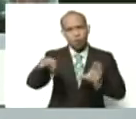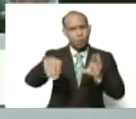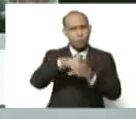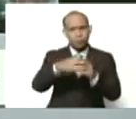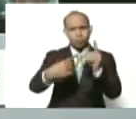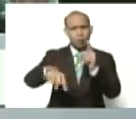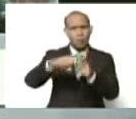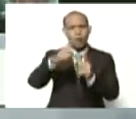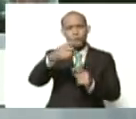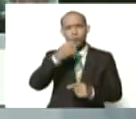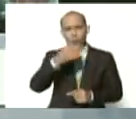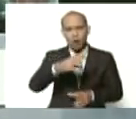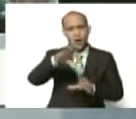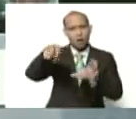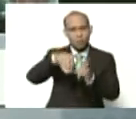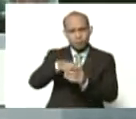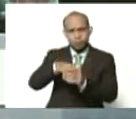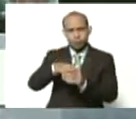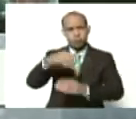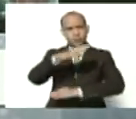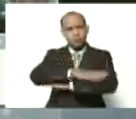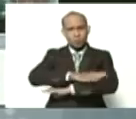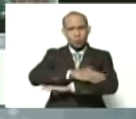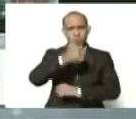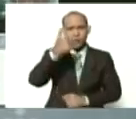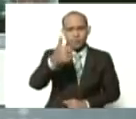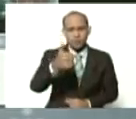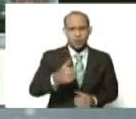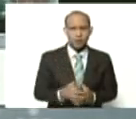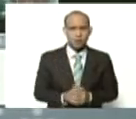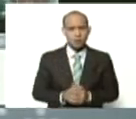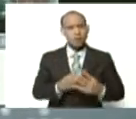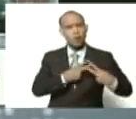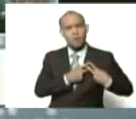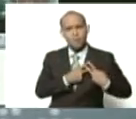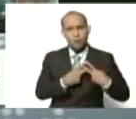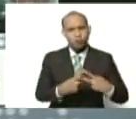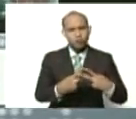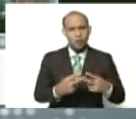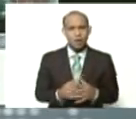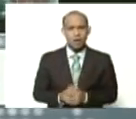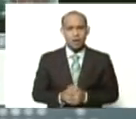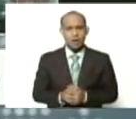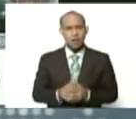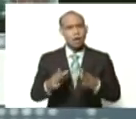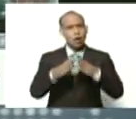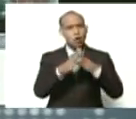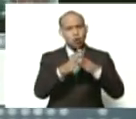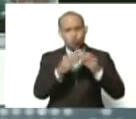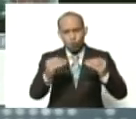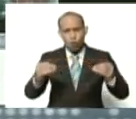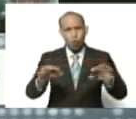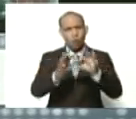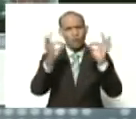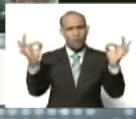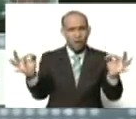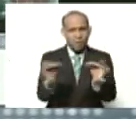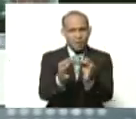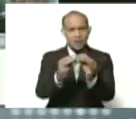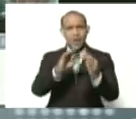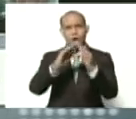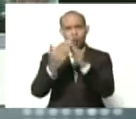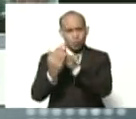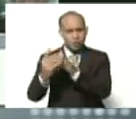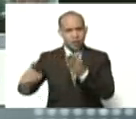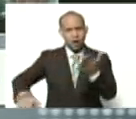sea una buena cuarentena, disciplinada, voluntaria, colectiva, familiar,